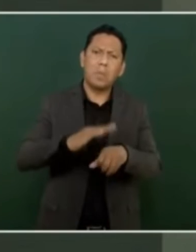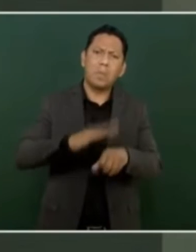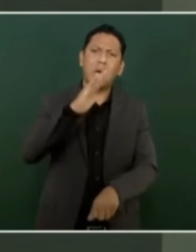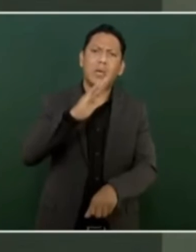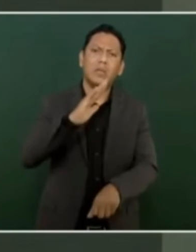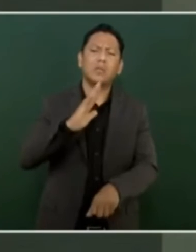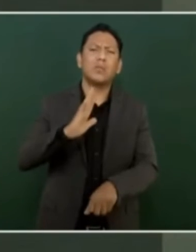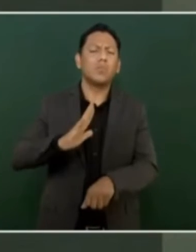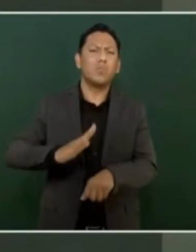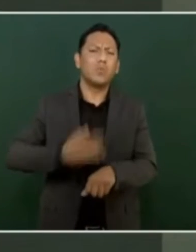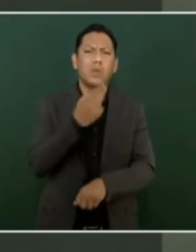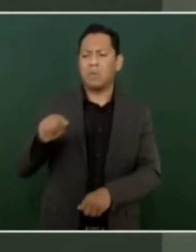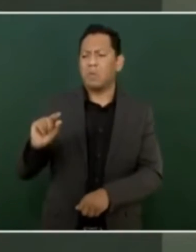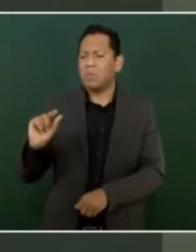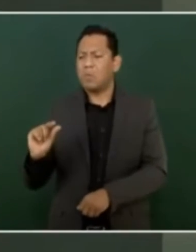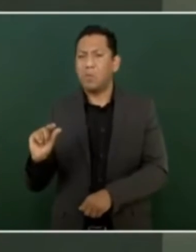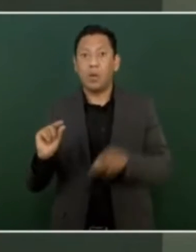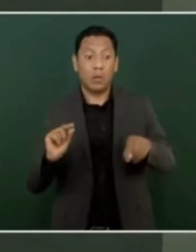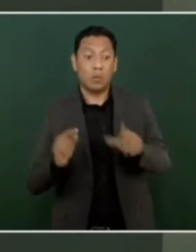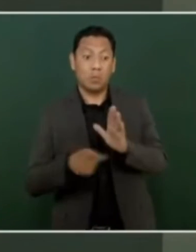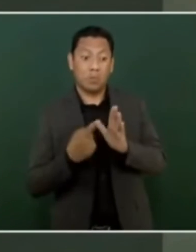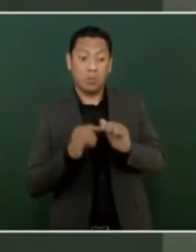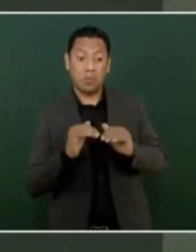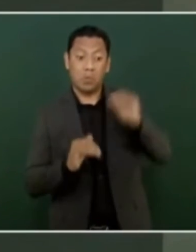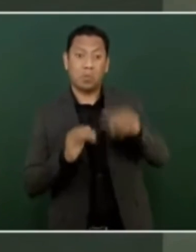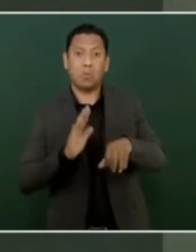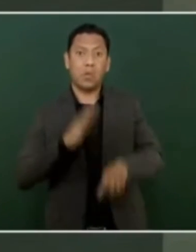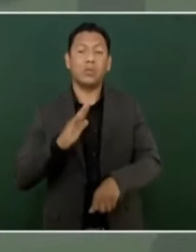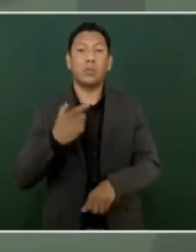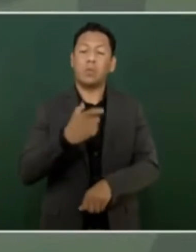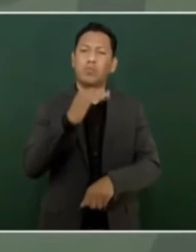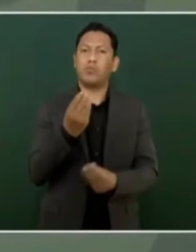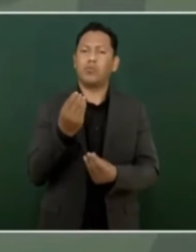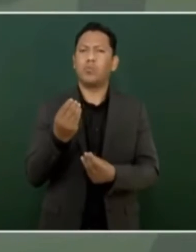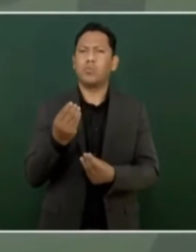el suministro de energía eléctrica.